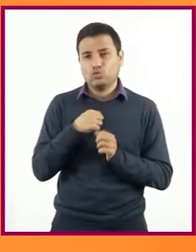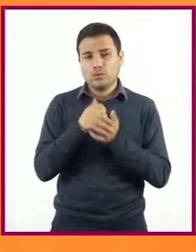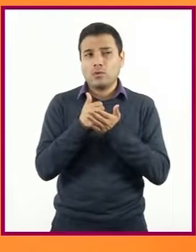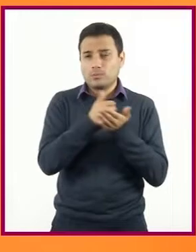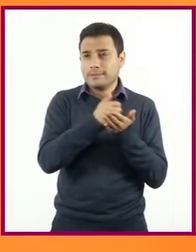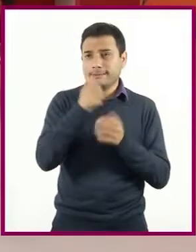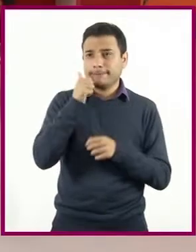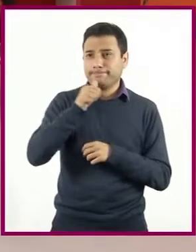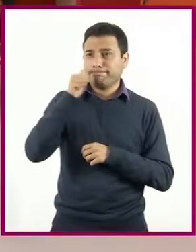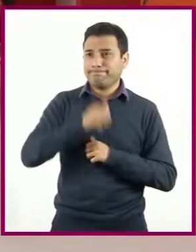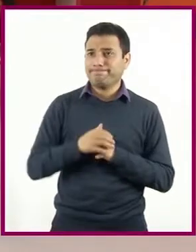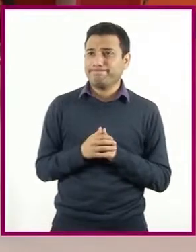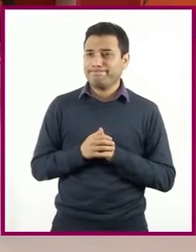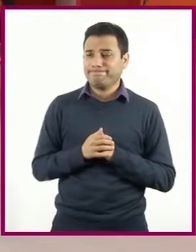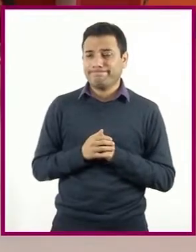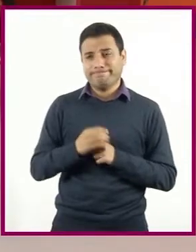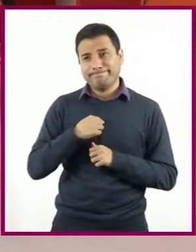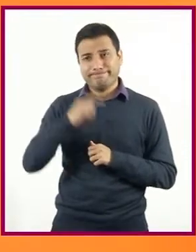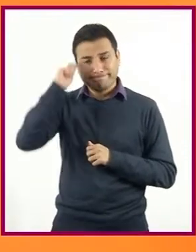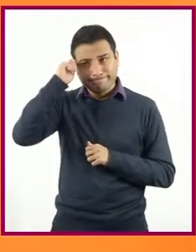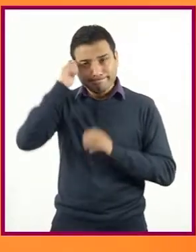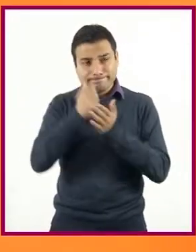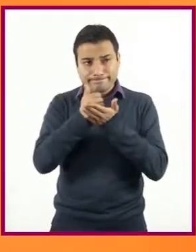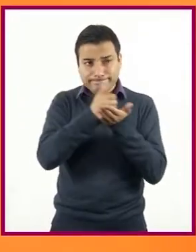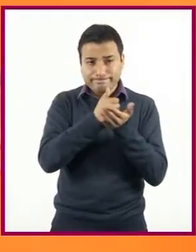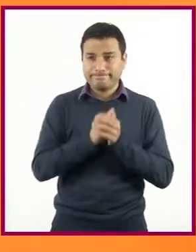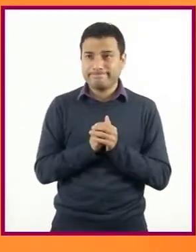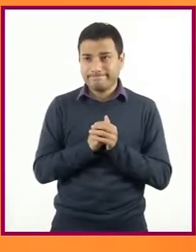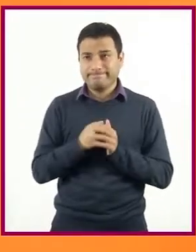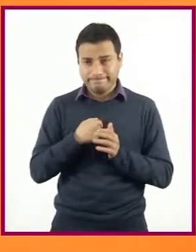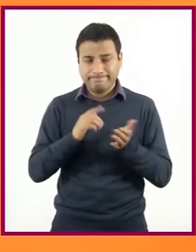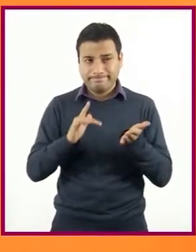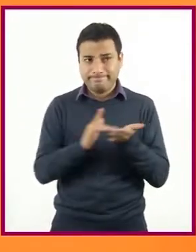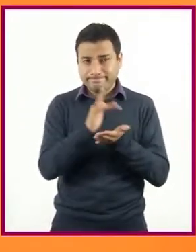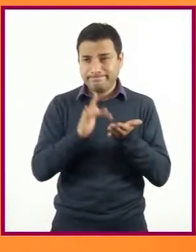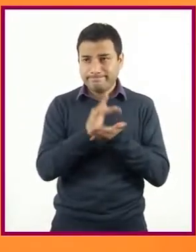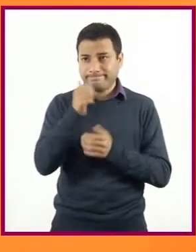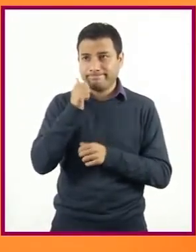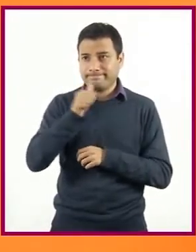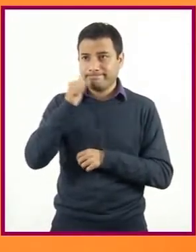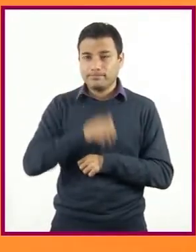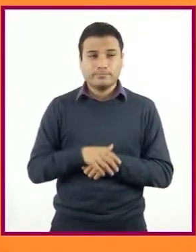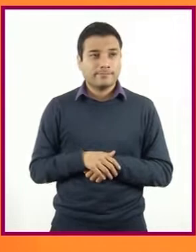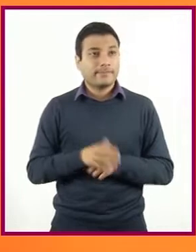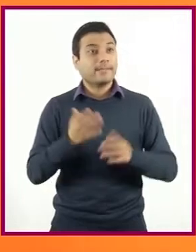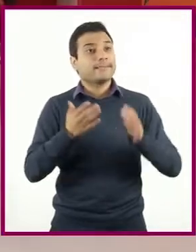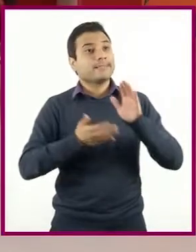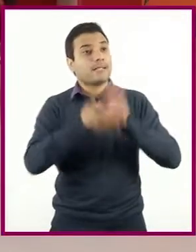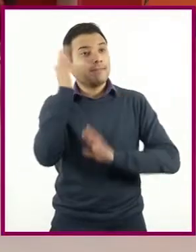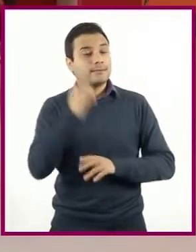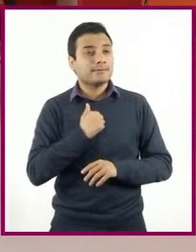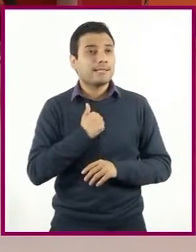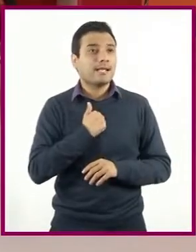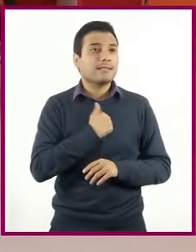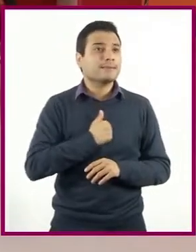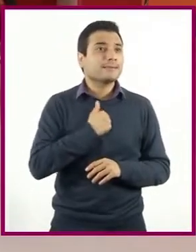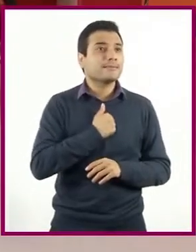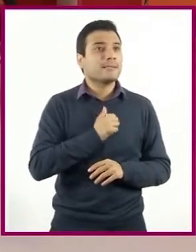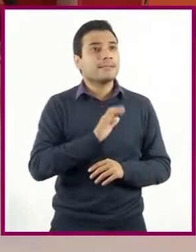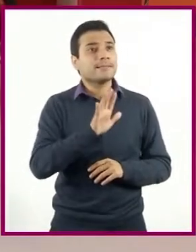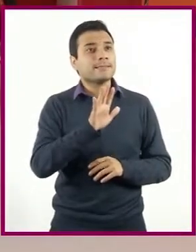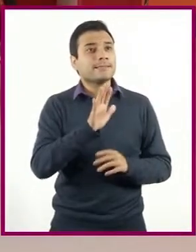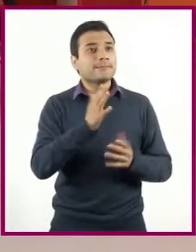mí. Puedo decir que soy parte fundamental de su inspiración. Qué lástima que se tenga que ir.